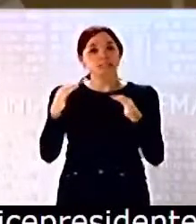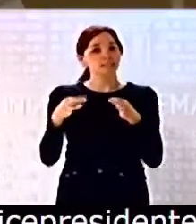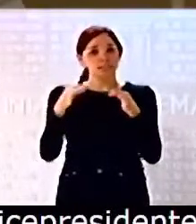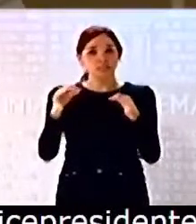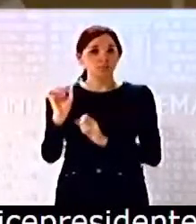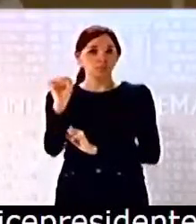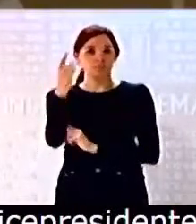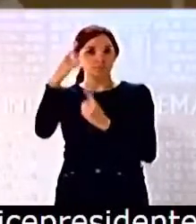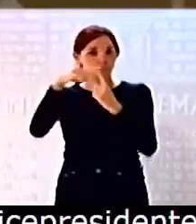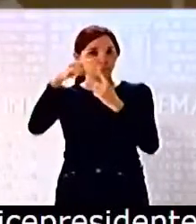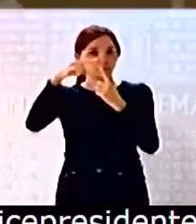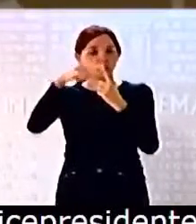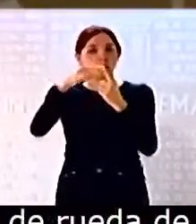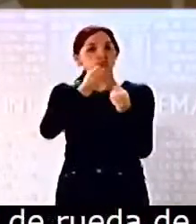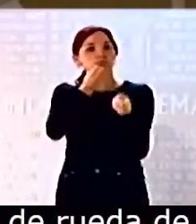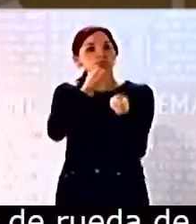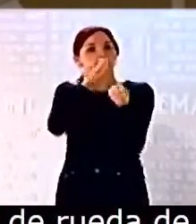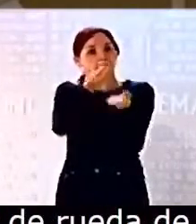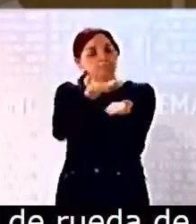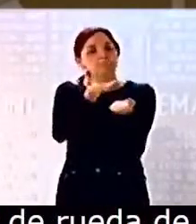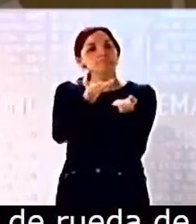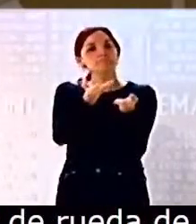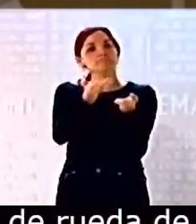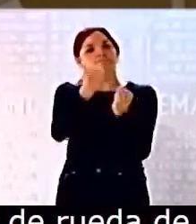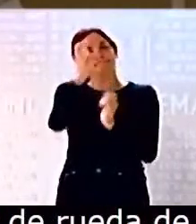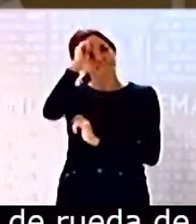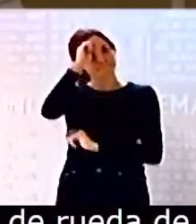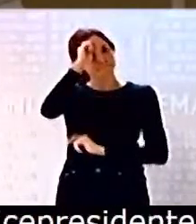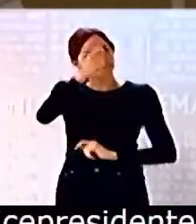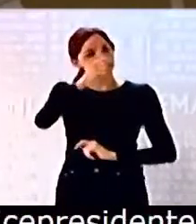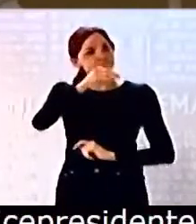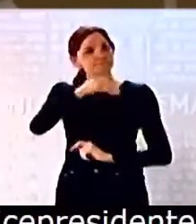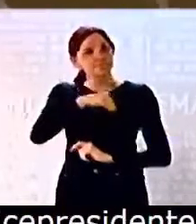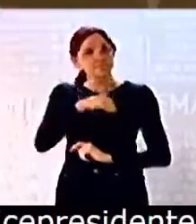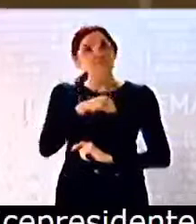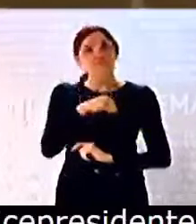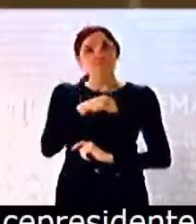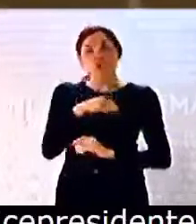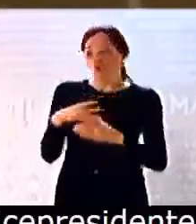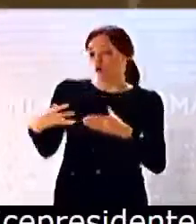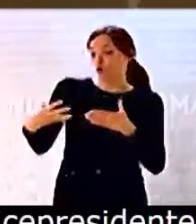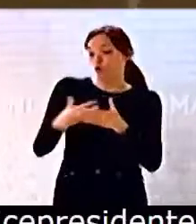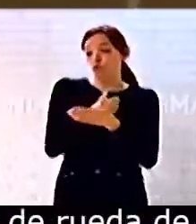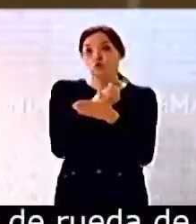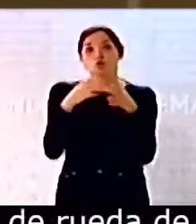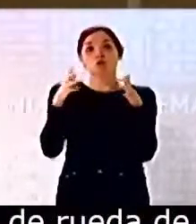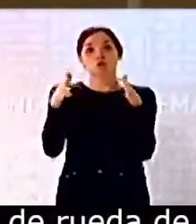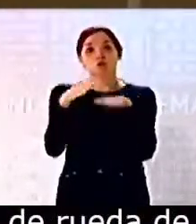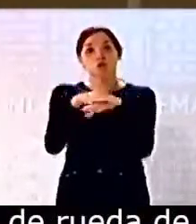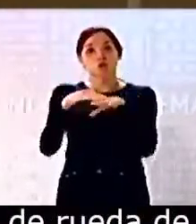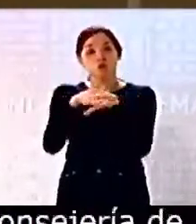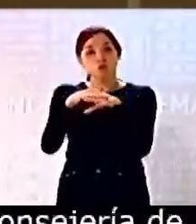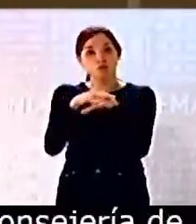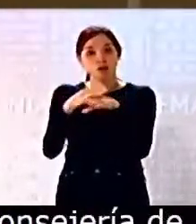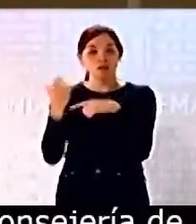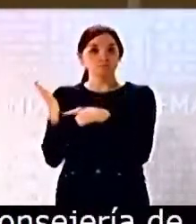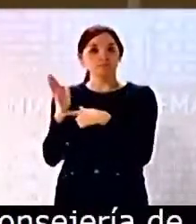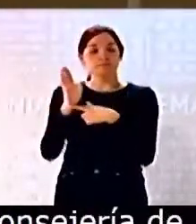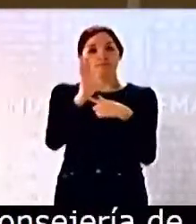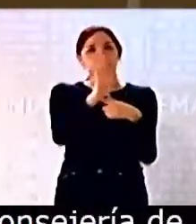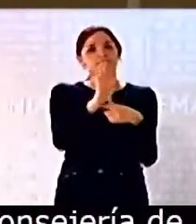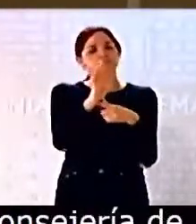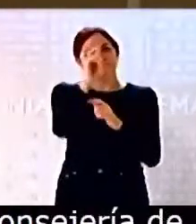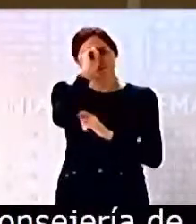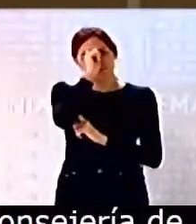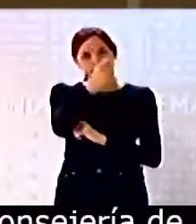lugar, trasladar las condolencias de todo el Consejo de Gobierno a